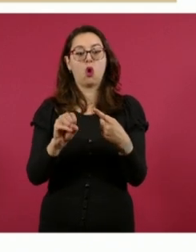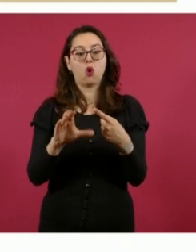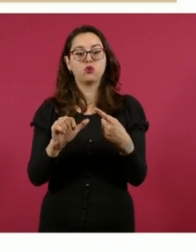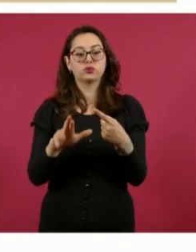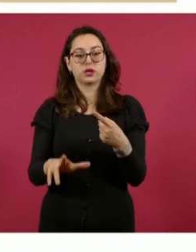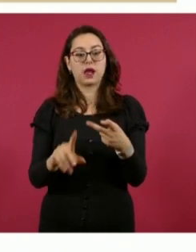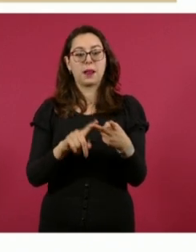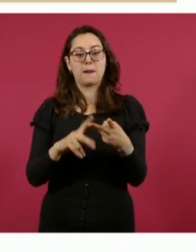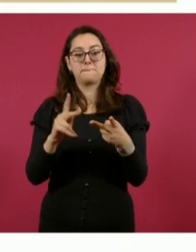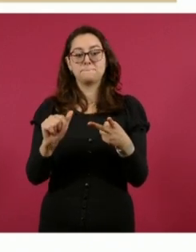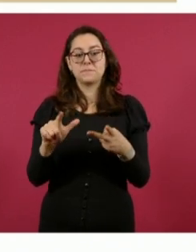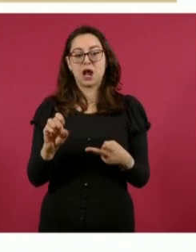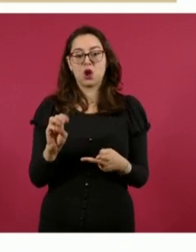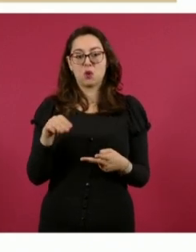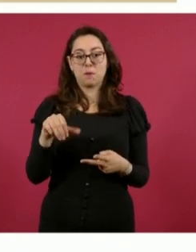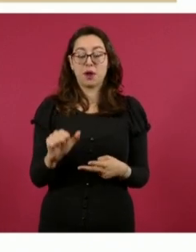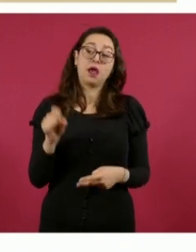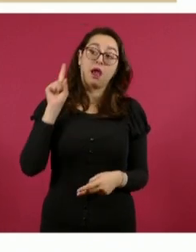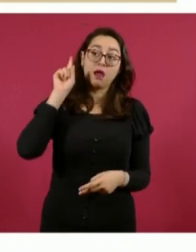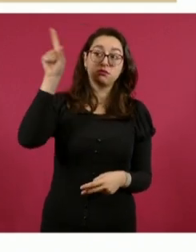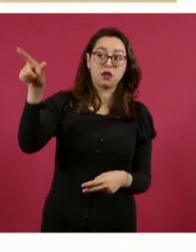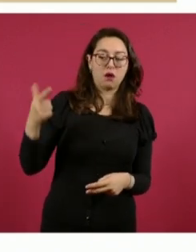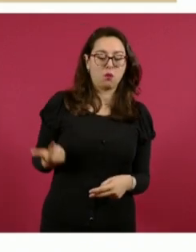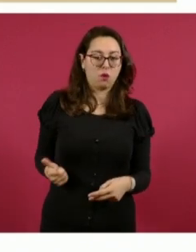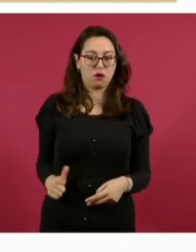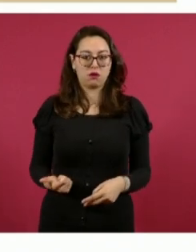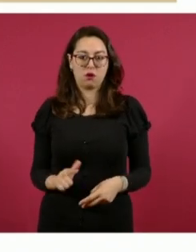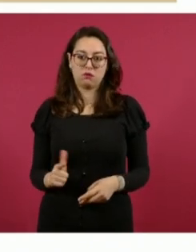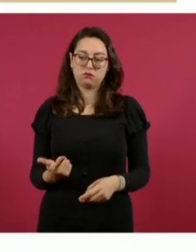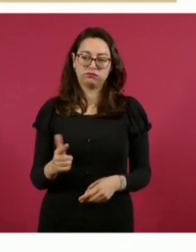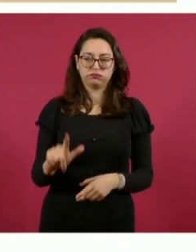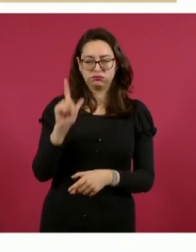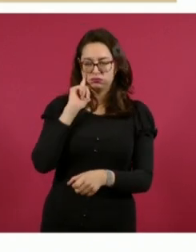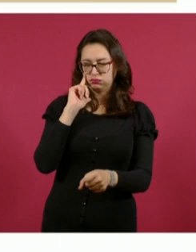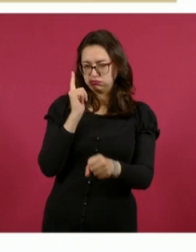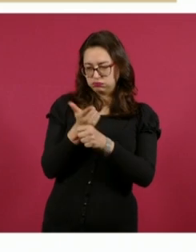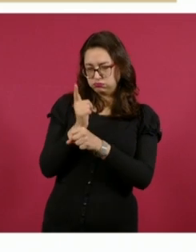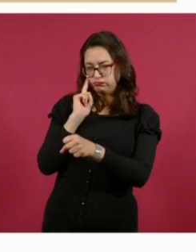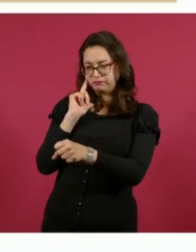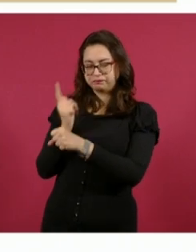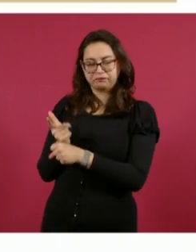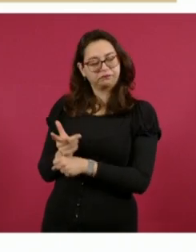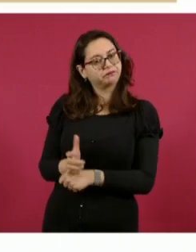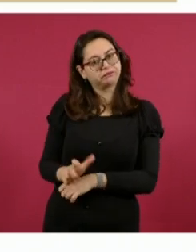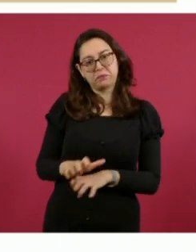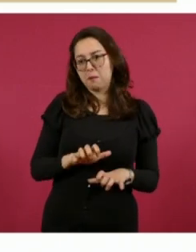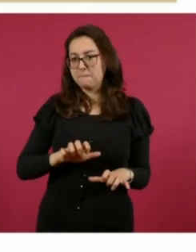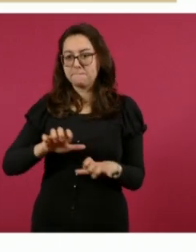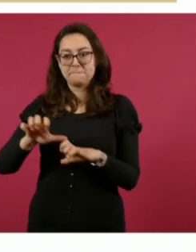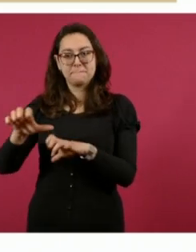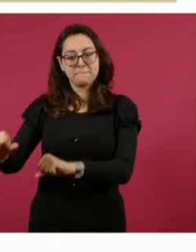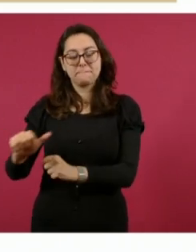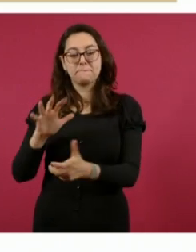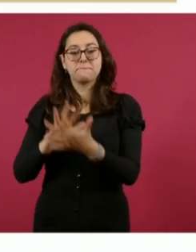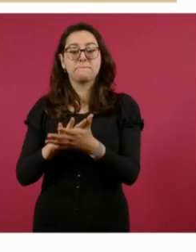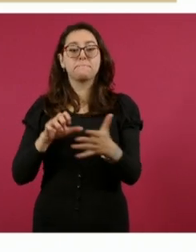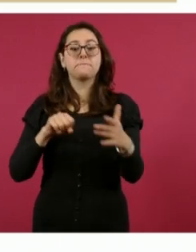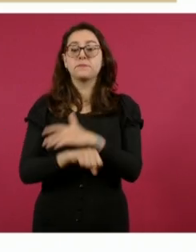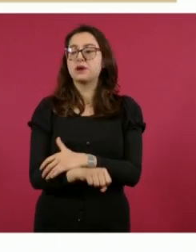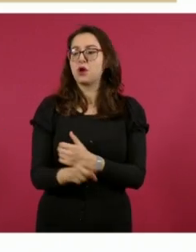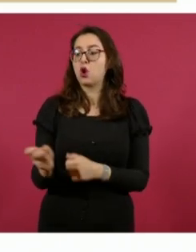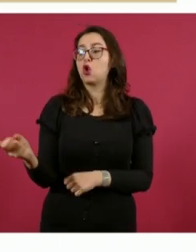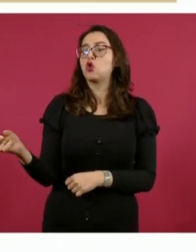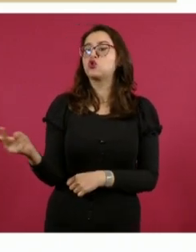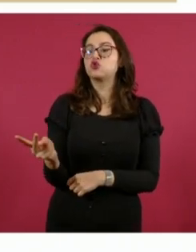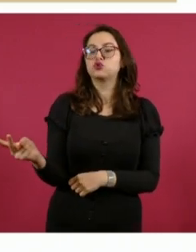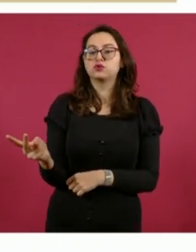del Ejército Mexicano y la Secretaría de Seguridad Estatal, tras cumplimentar una orden de aprehensión en su contra por el homicidio